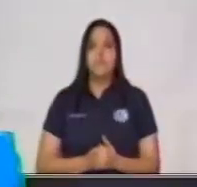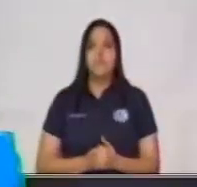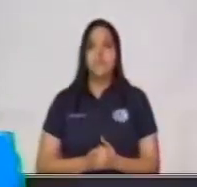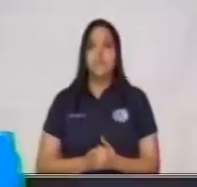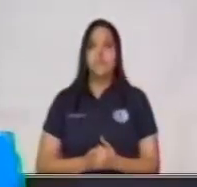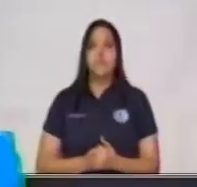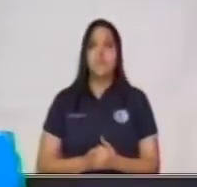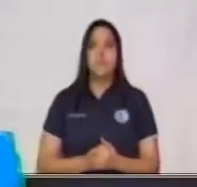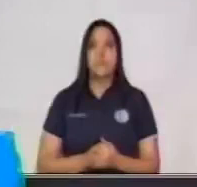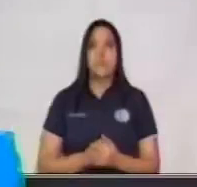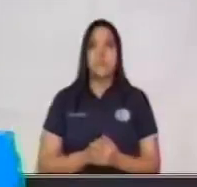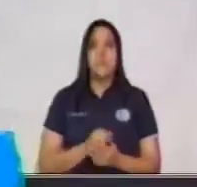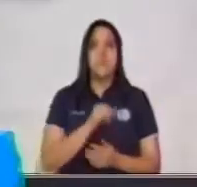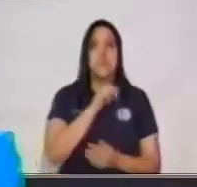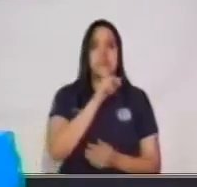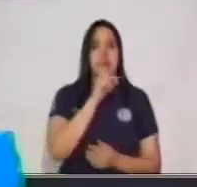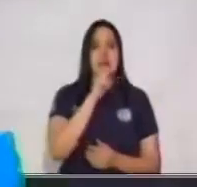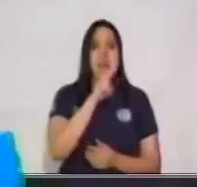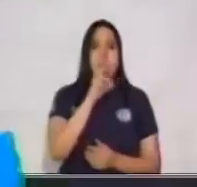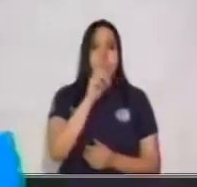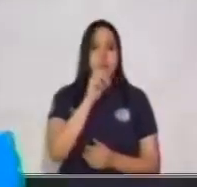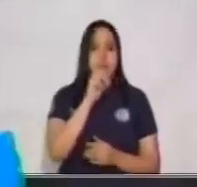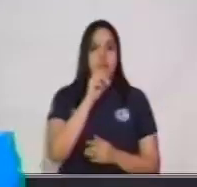de 20 grados.